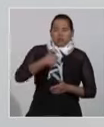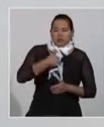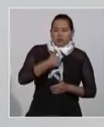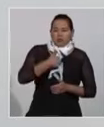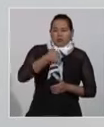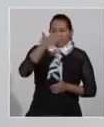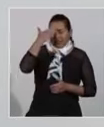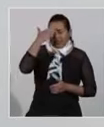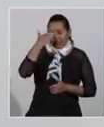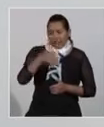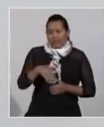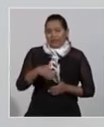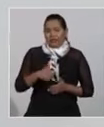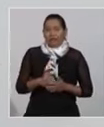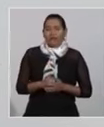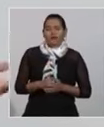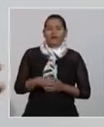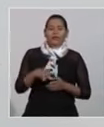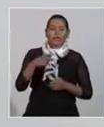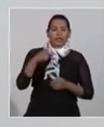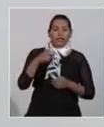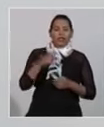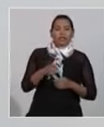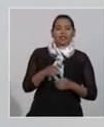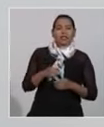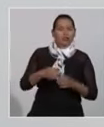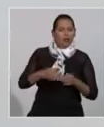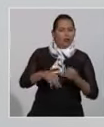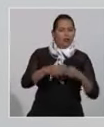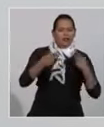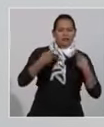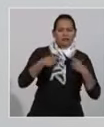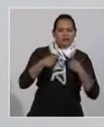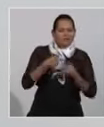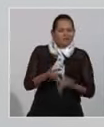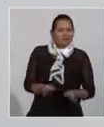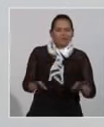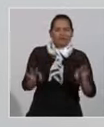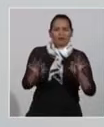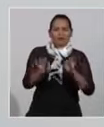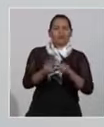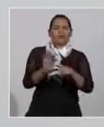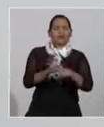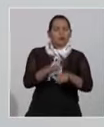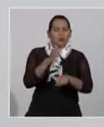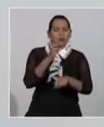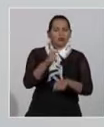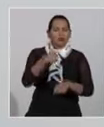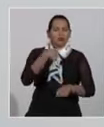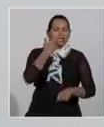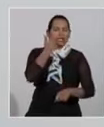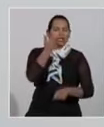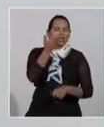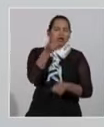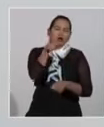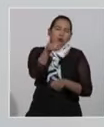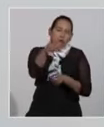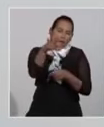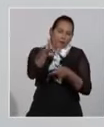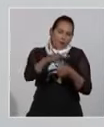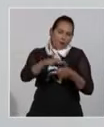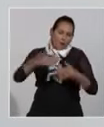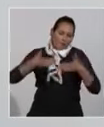principal activo que tiene nuestro estado es su gente. Por eso quiero pedirte tu voto de confianza. Quiero gobernar para todos.